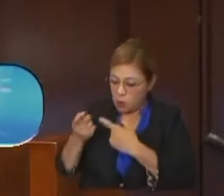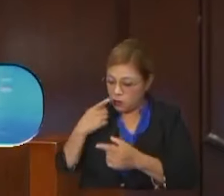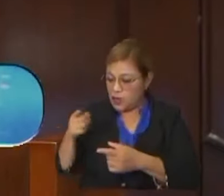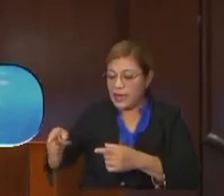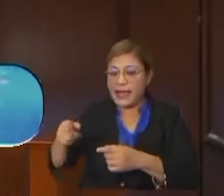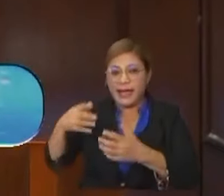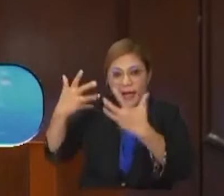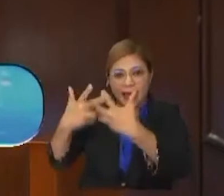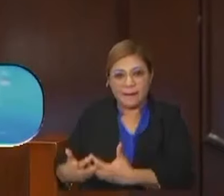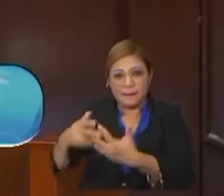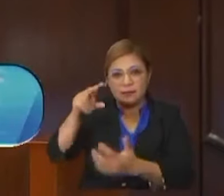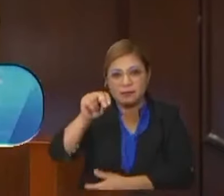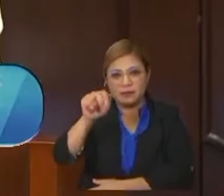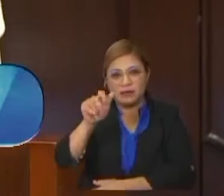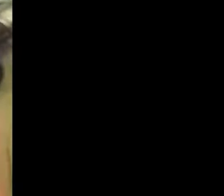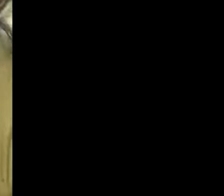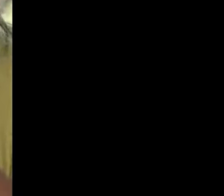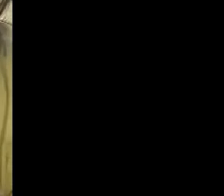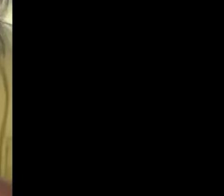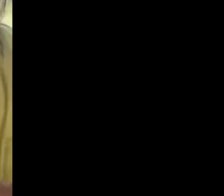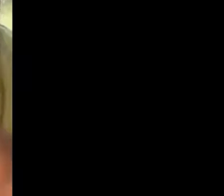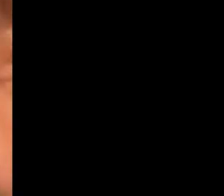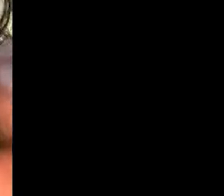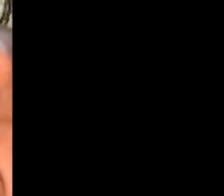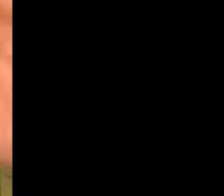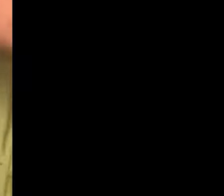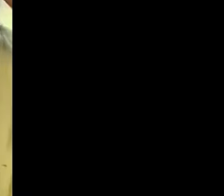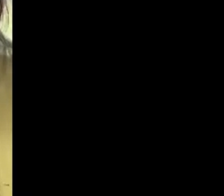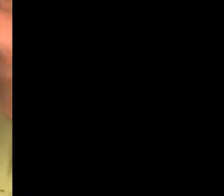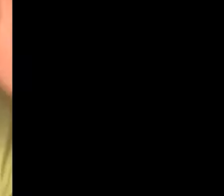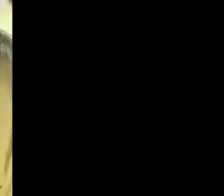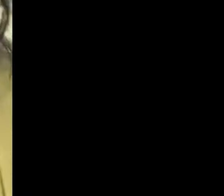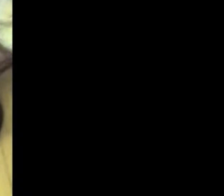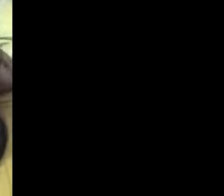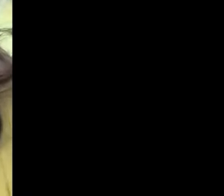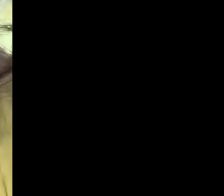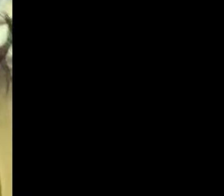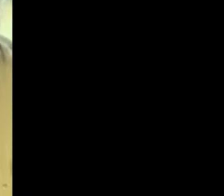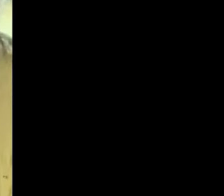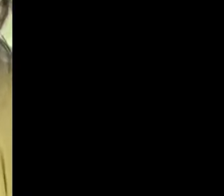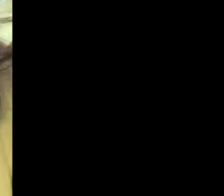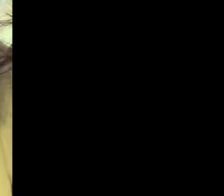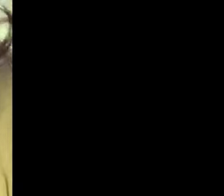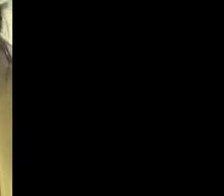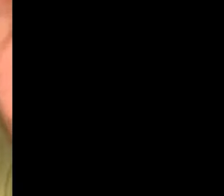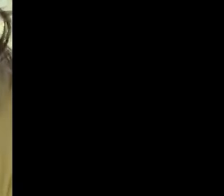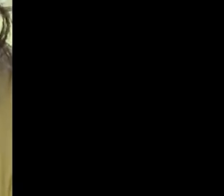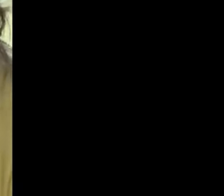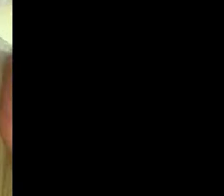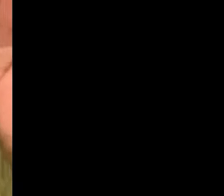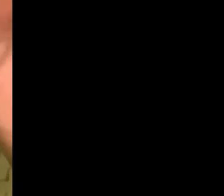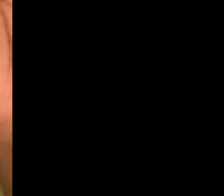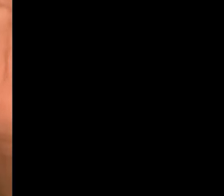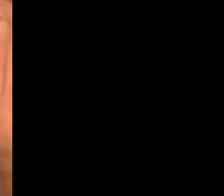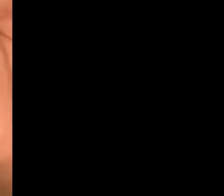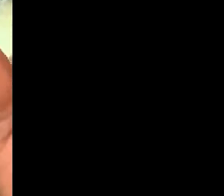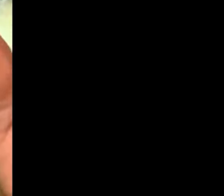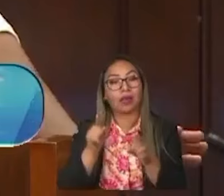otra empresa lo mismo, los vamos a resolver. Porque esa felicidad de telenovela solo existe en